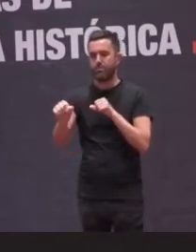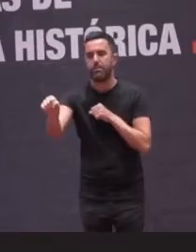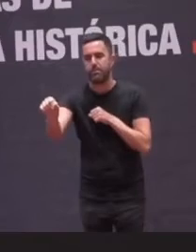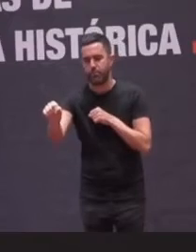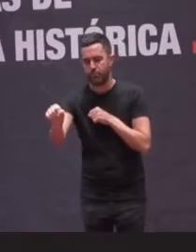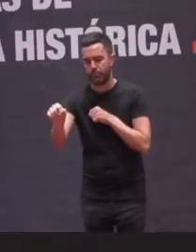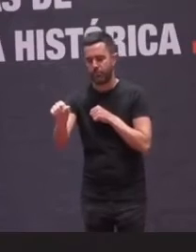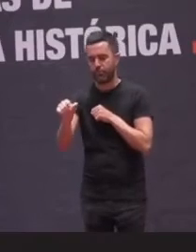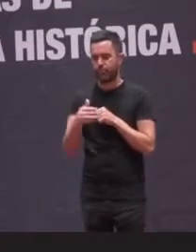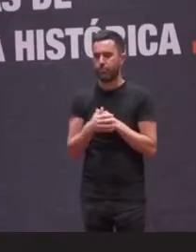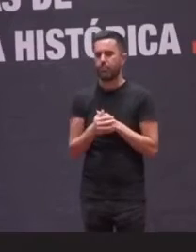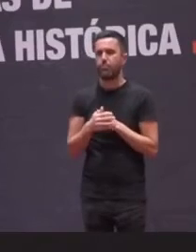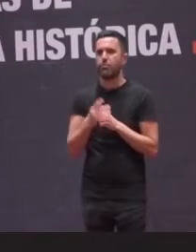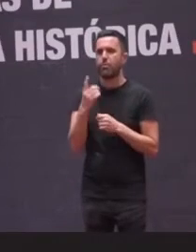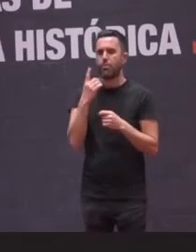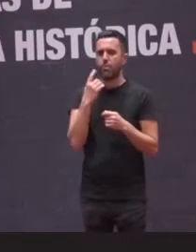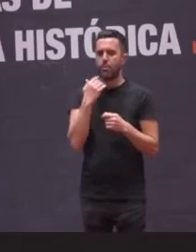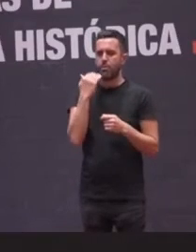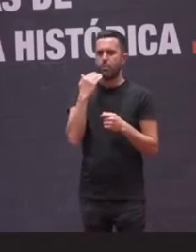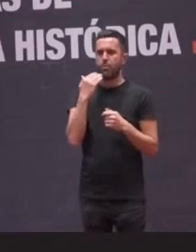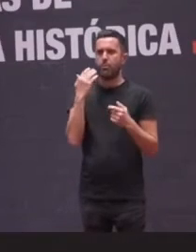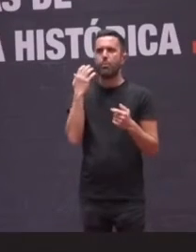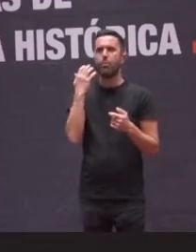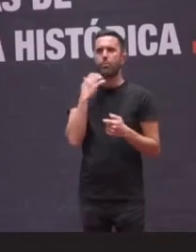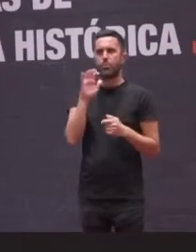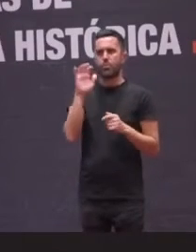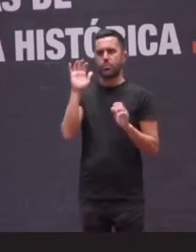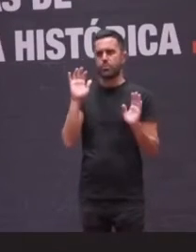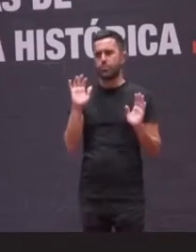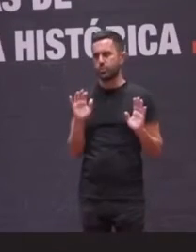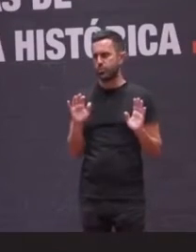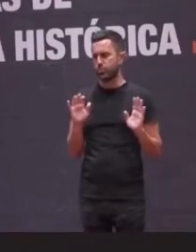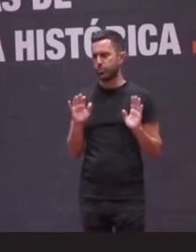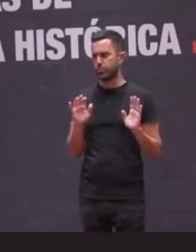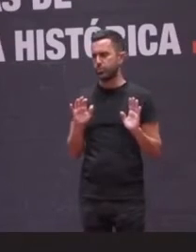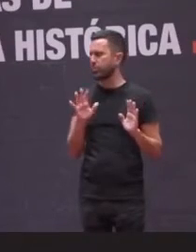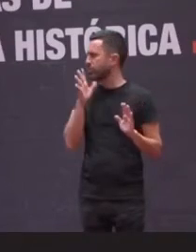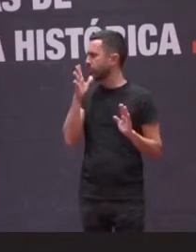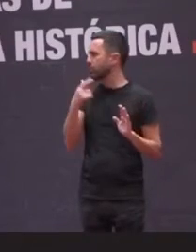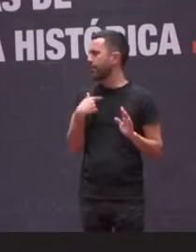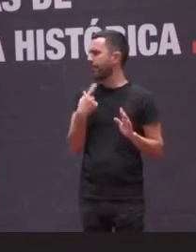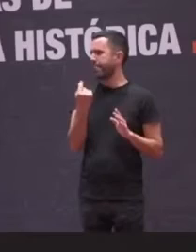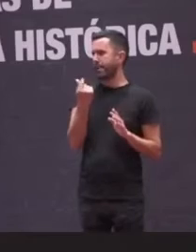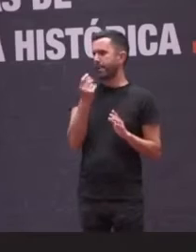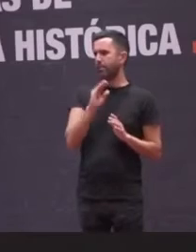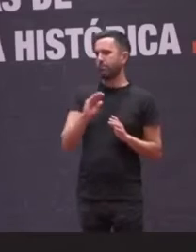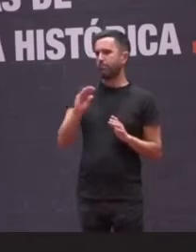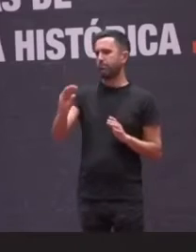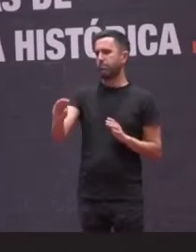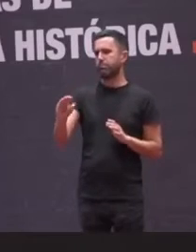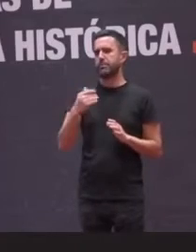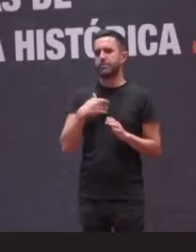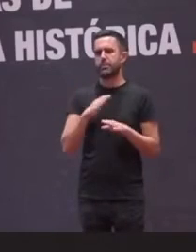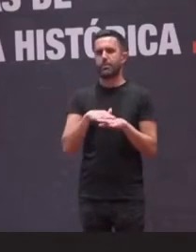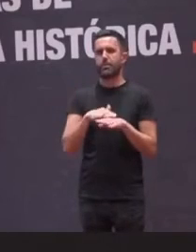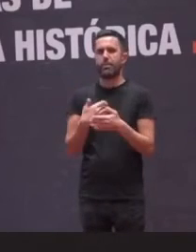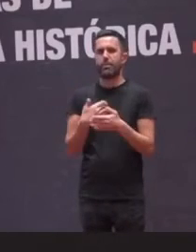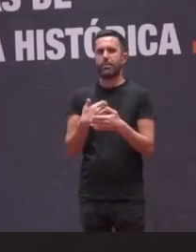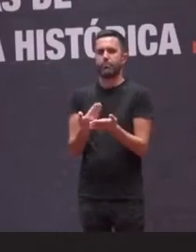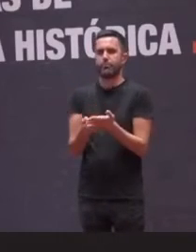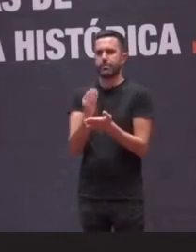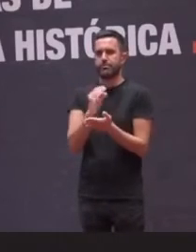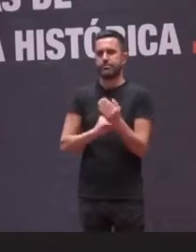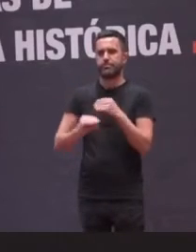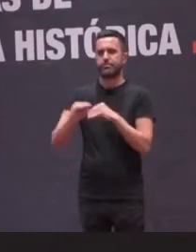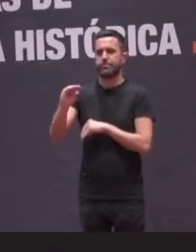tanto curioso. Non tanto a entrega do dinheiro, porque era habitual naquele momento non entregar o dinheiro, sino dar conta de que se entregara. Inda que a límita